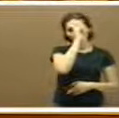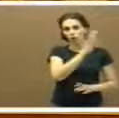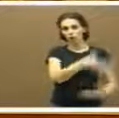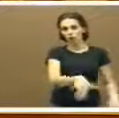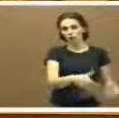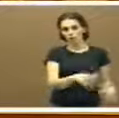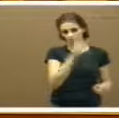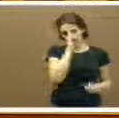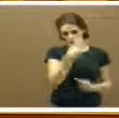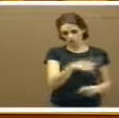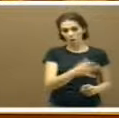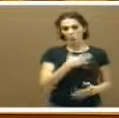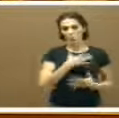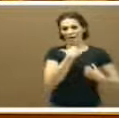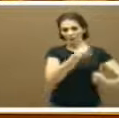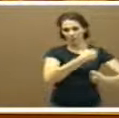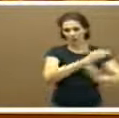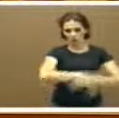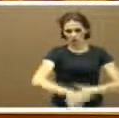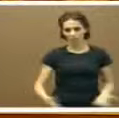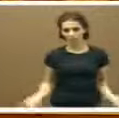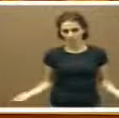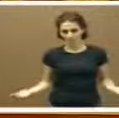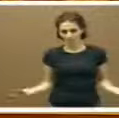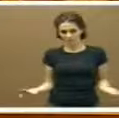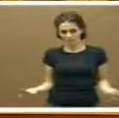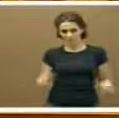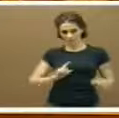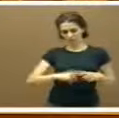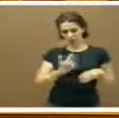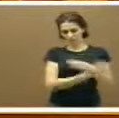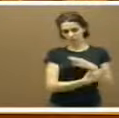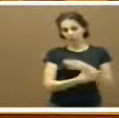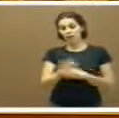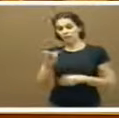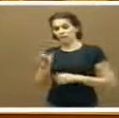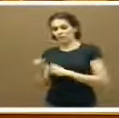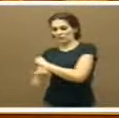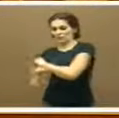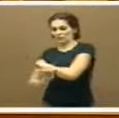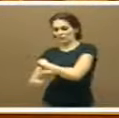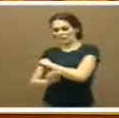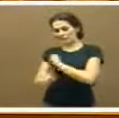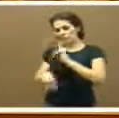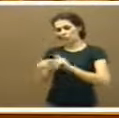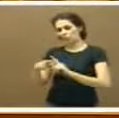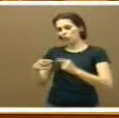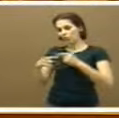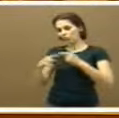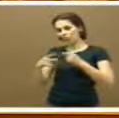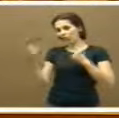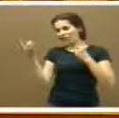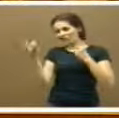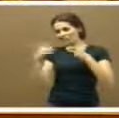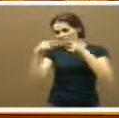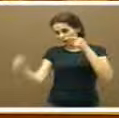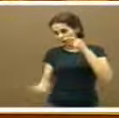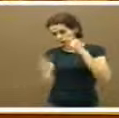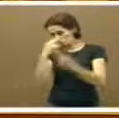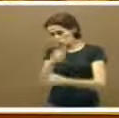valiente. Señorías, el secreto para controlar el déficit público se encuentra